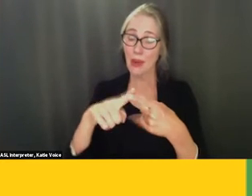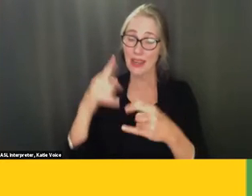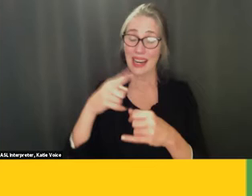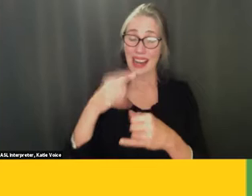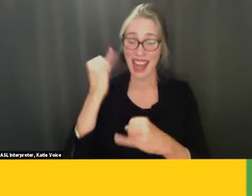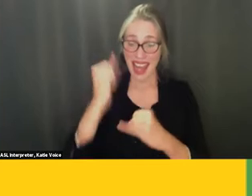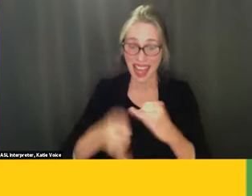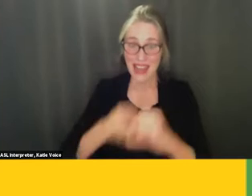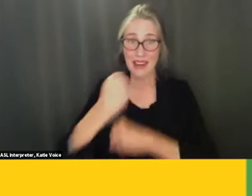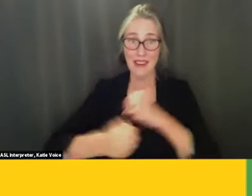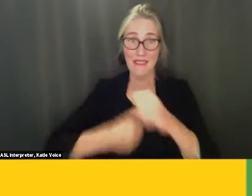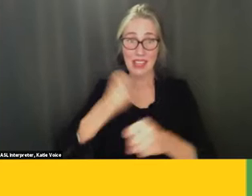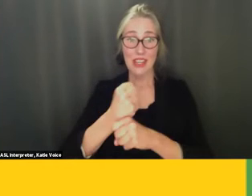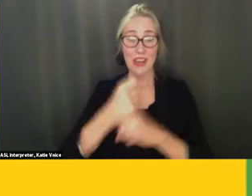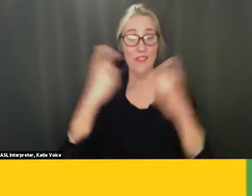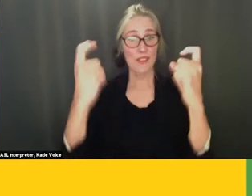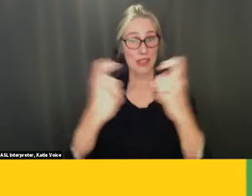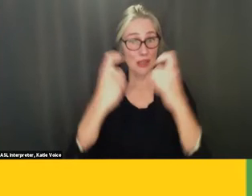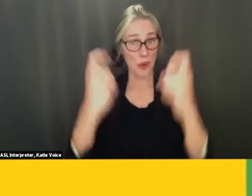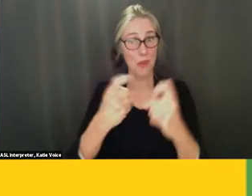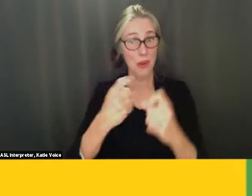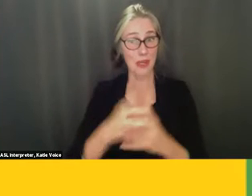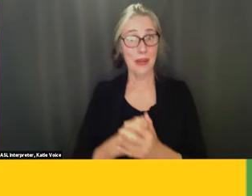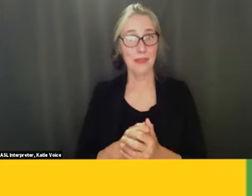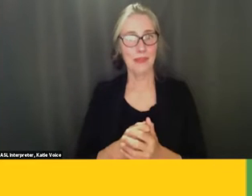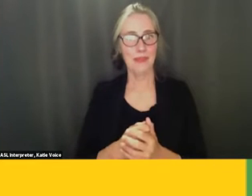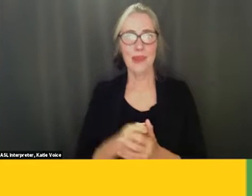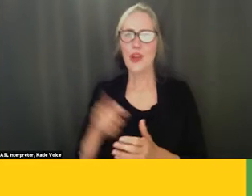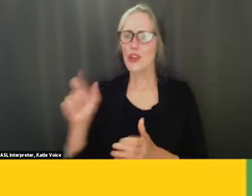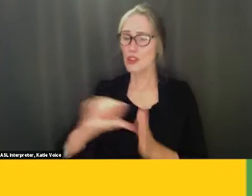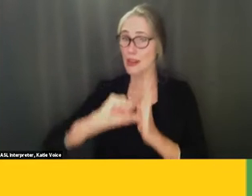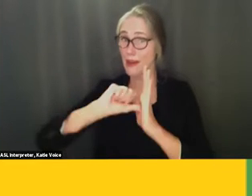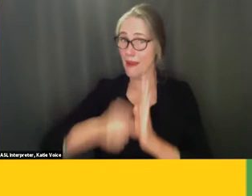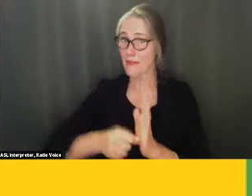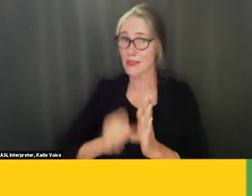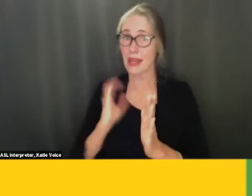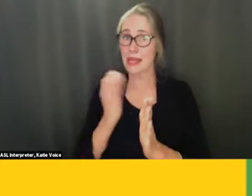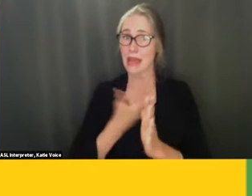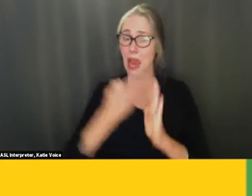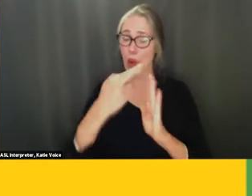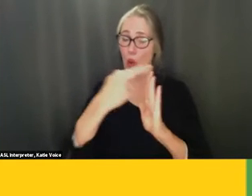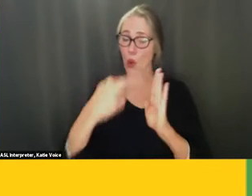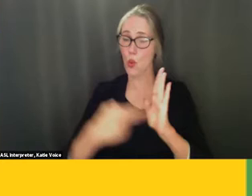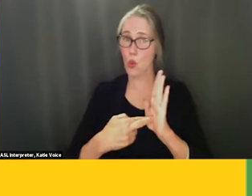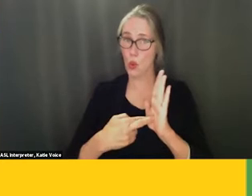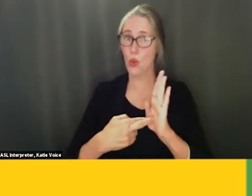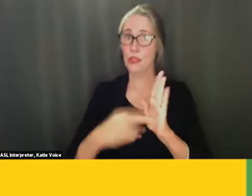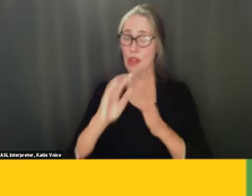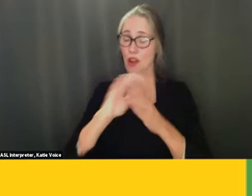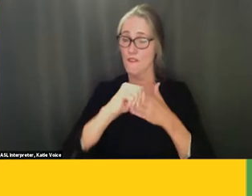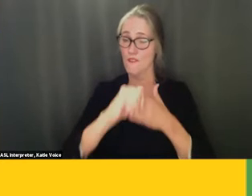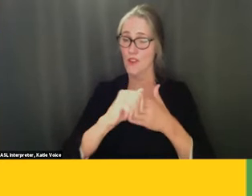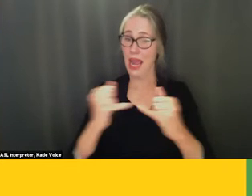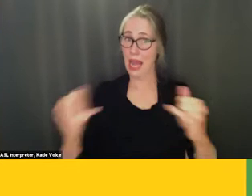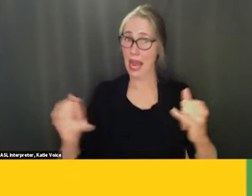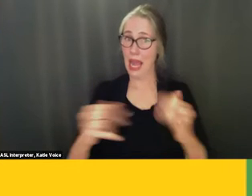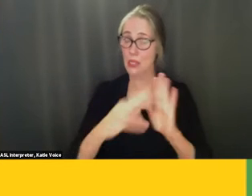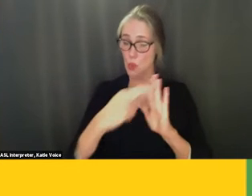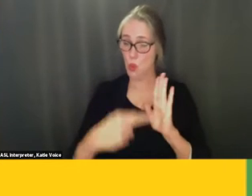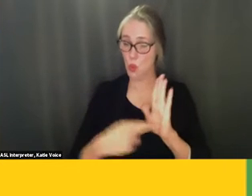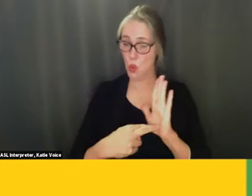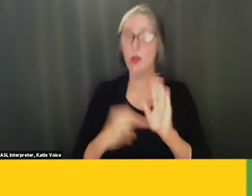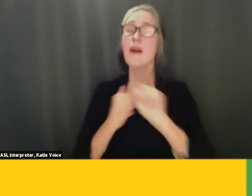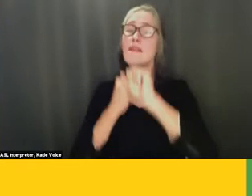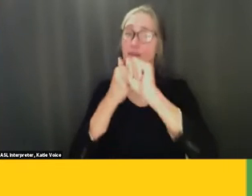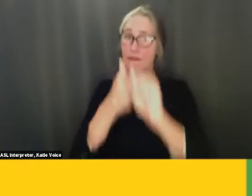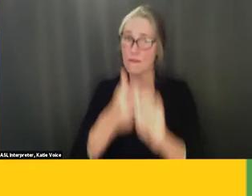ella enfatiza las pautas que estamos estableciendo, las regulaciones. Todo está basado en el mapa de